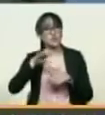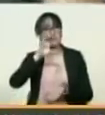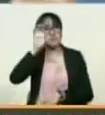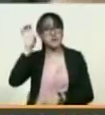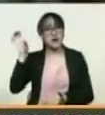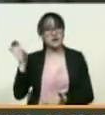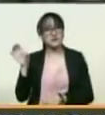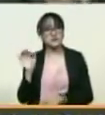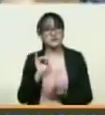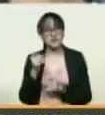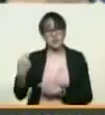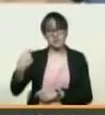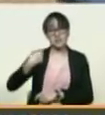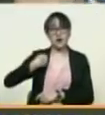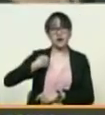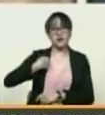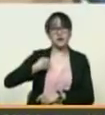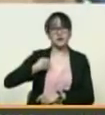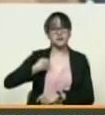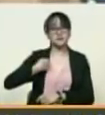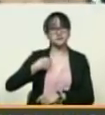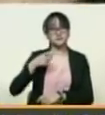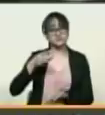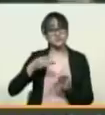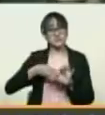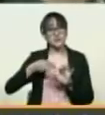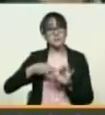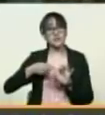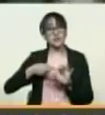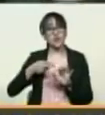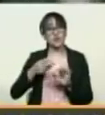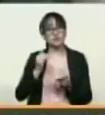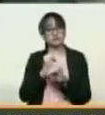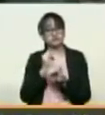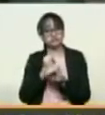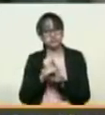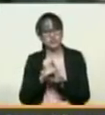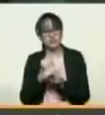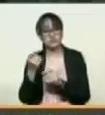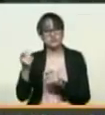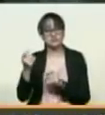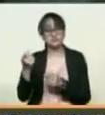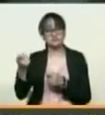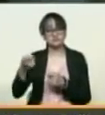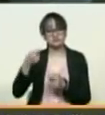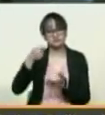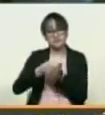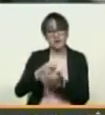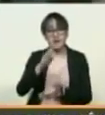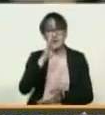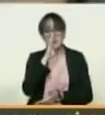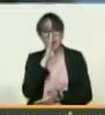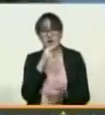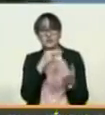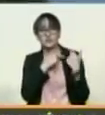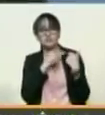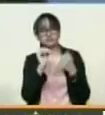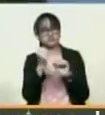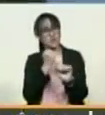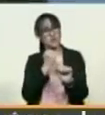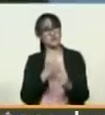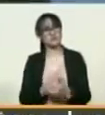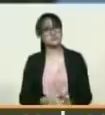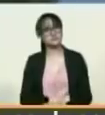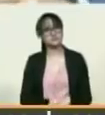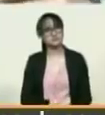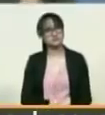luego cuando nos van a pagar ese petróleo, la transacción de la banca, el banco corresponsal, etcétera, la rechace